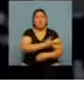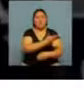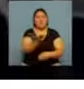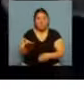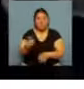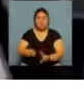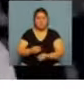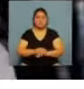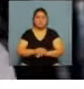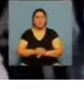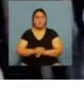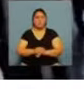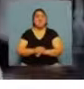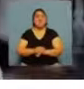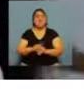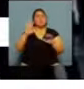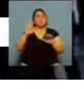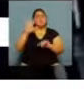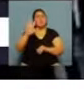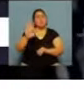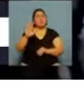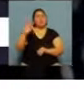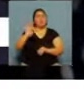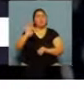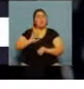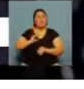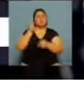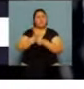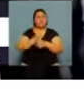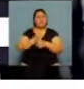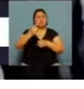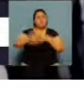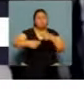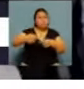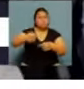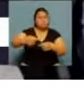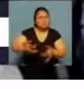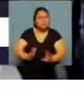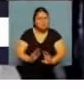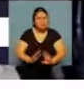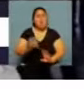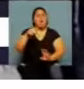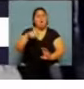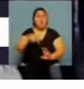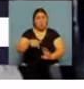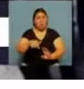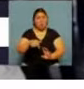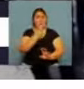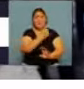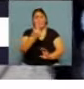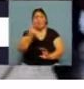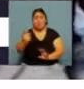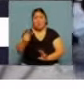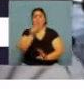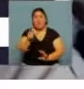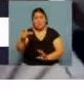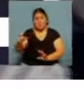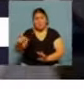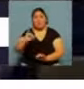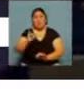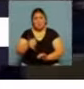Estamos celebrando 5 años de trabajar con este método, un método de mejora continua, en el cual el aporte de cada integrante es fundamental.